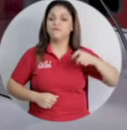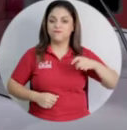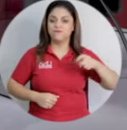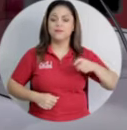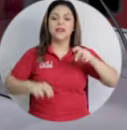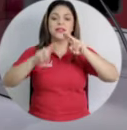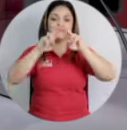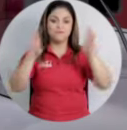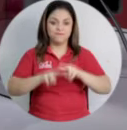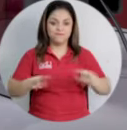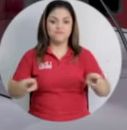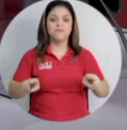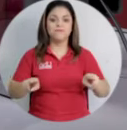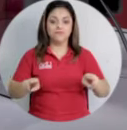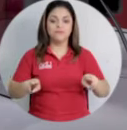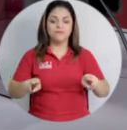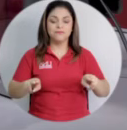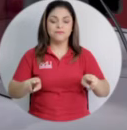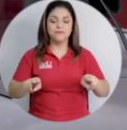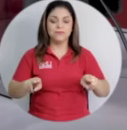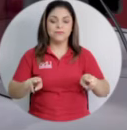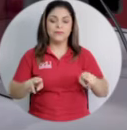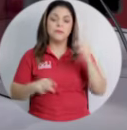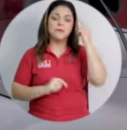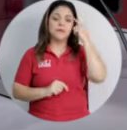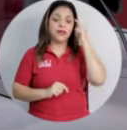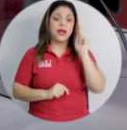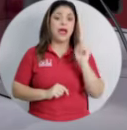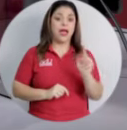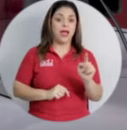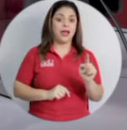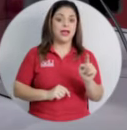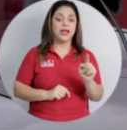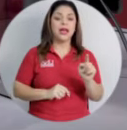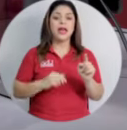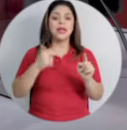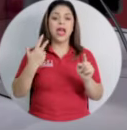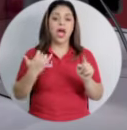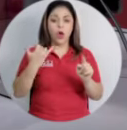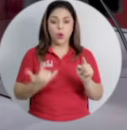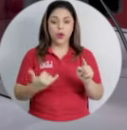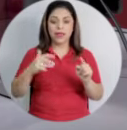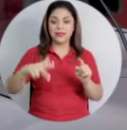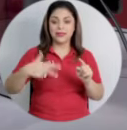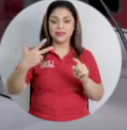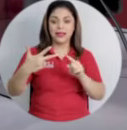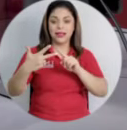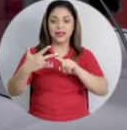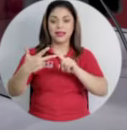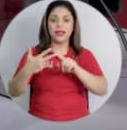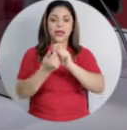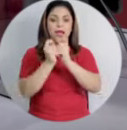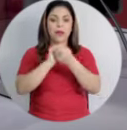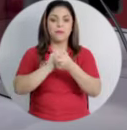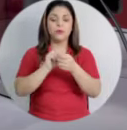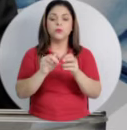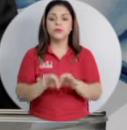Y dejar otros gastos que tal vez ya no son tan importantes. Entonces, eso nos cambió. Y el tercer cambio, que es fundamental,